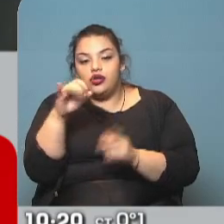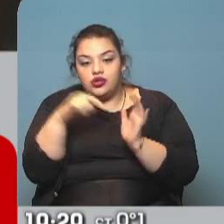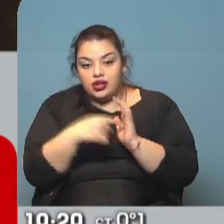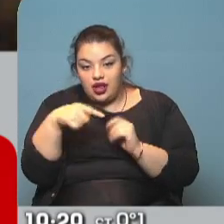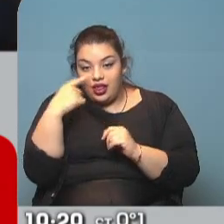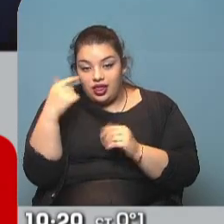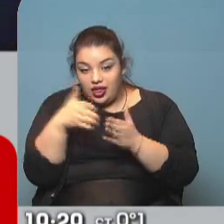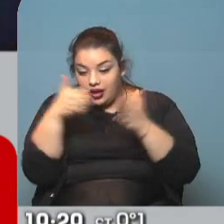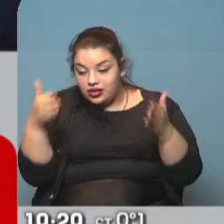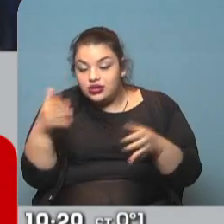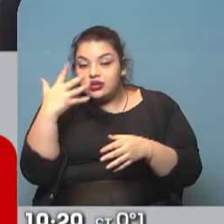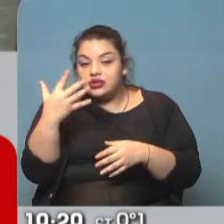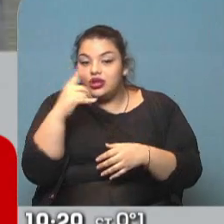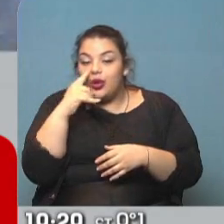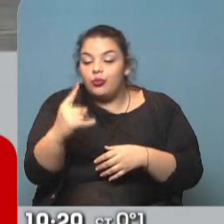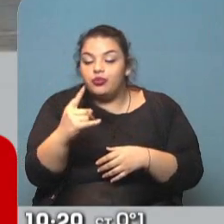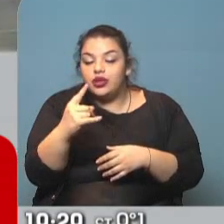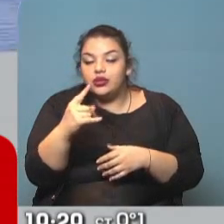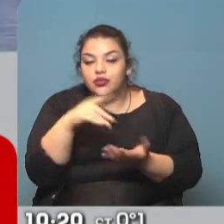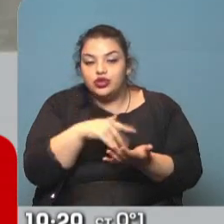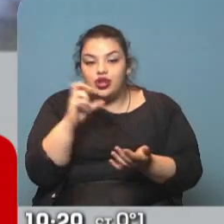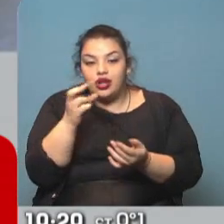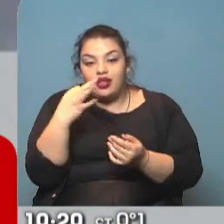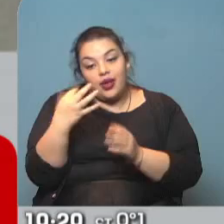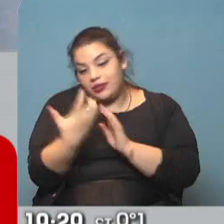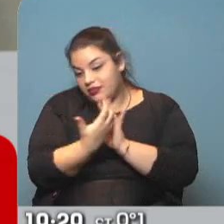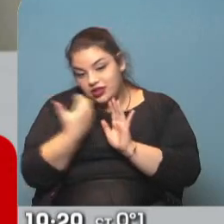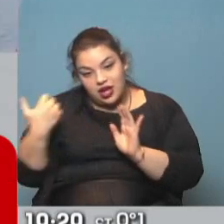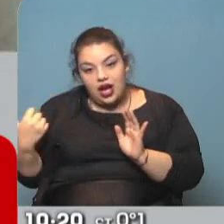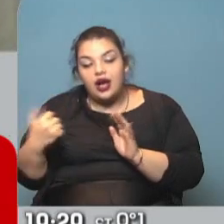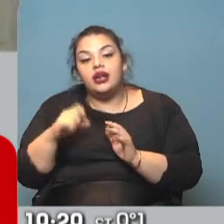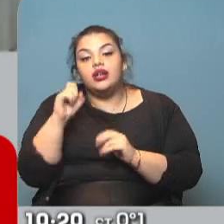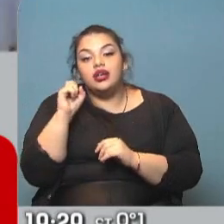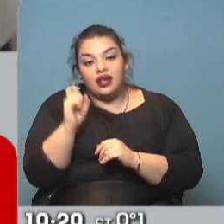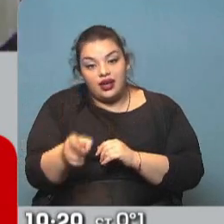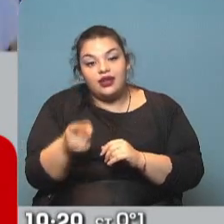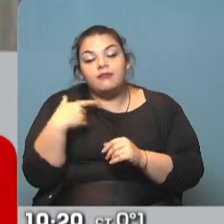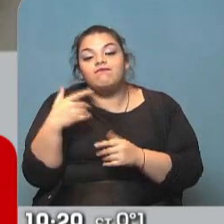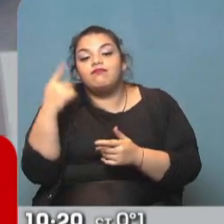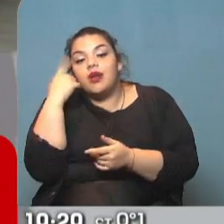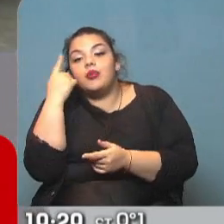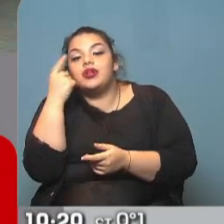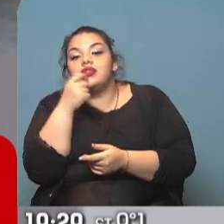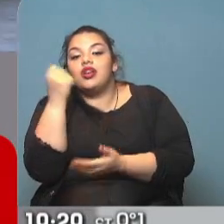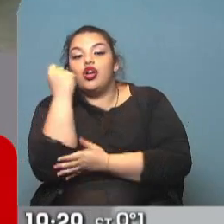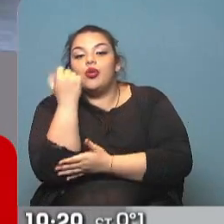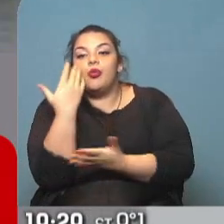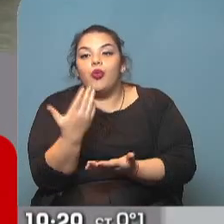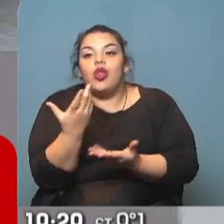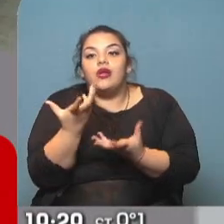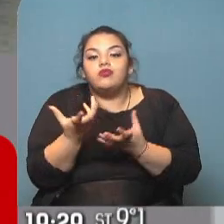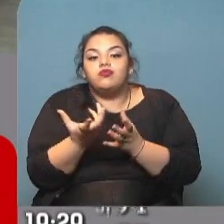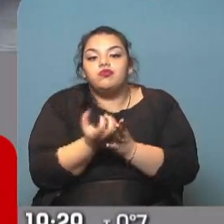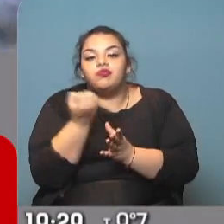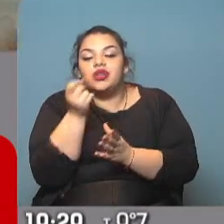de 5.000 millones de dólares a 25, la va a tener que retirar. Y ahí el mercado va a testear si la economía no puede buscar un dólar algo más alto